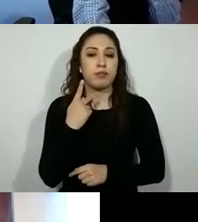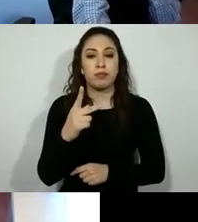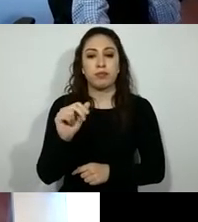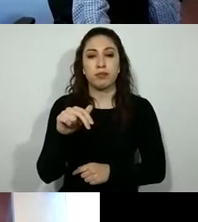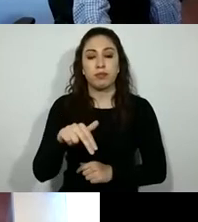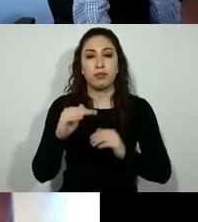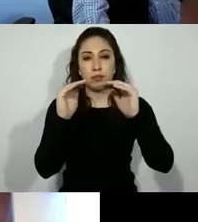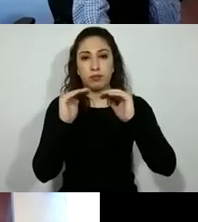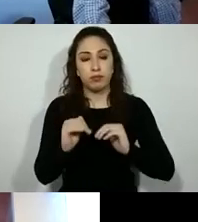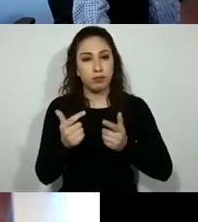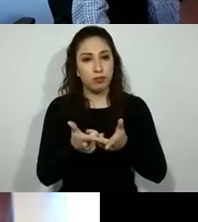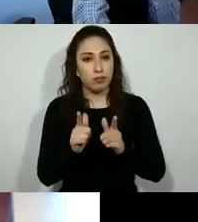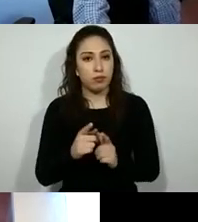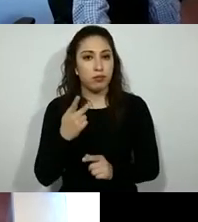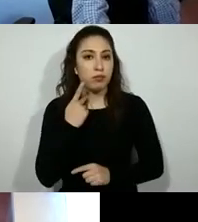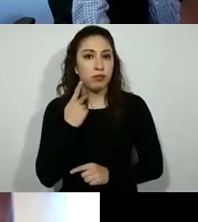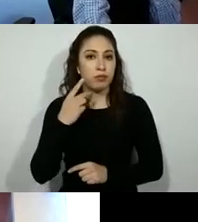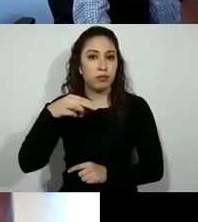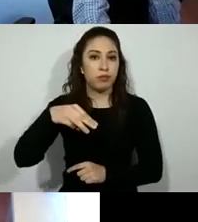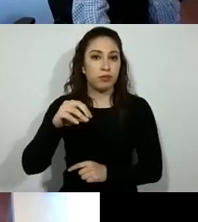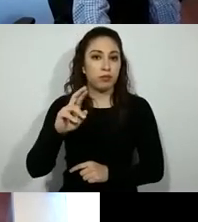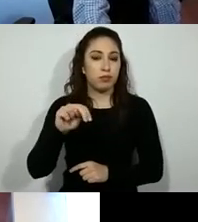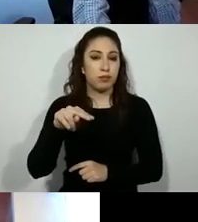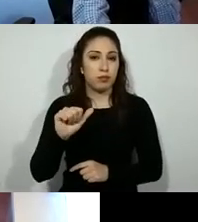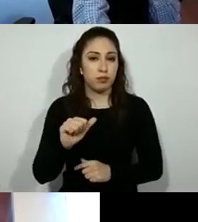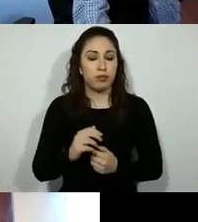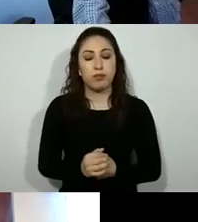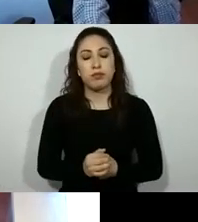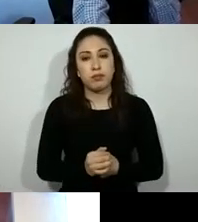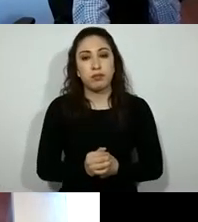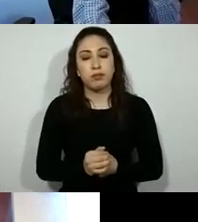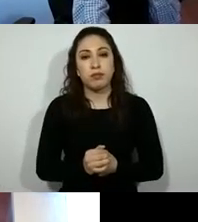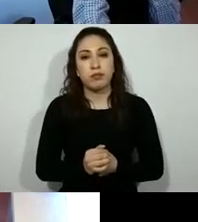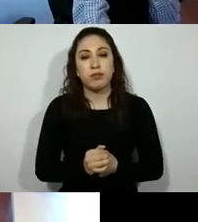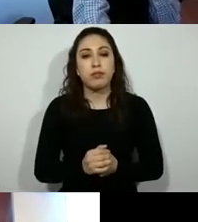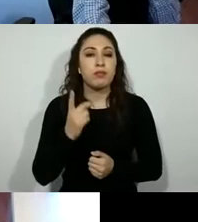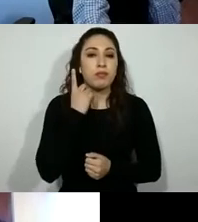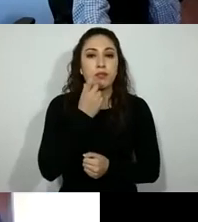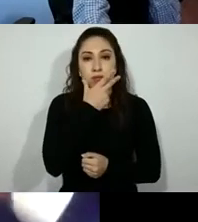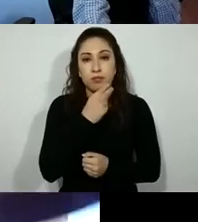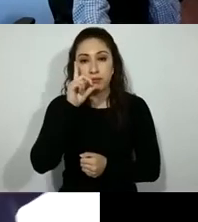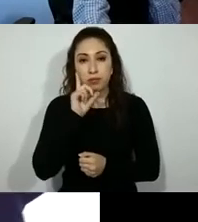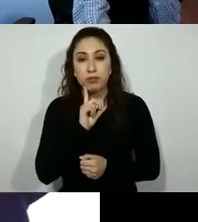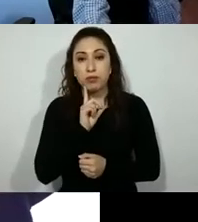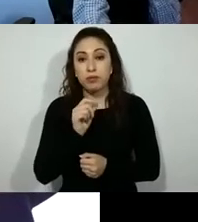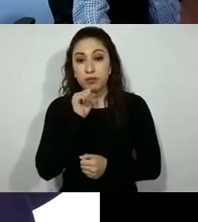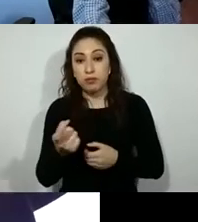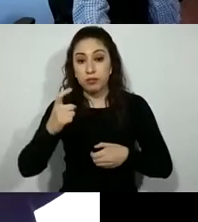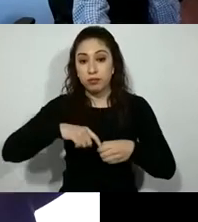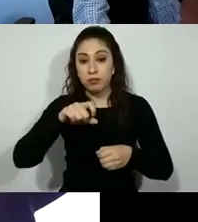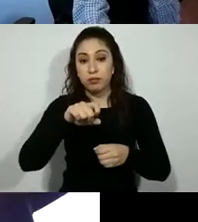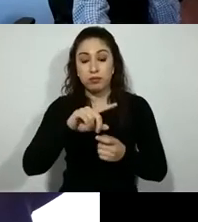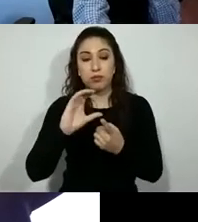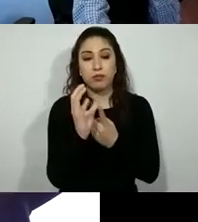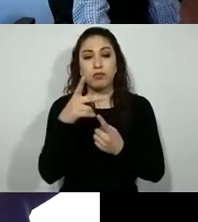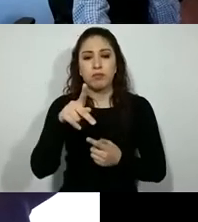Nacional. Y por último, el Grupo Parlamentario del Partido Morena. Podrán intervenir las diputadas y diputados que no sean integrantes de la comisión como parte